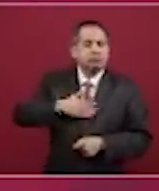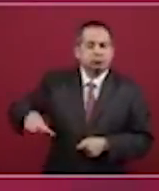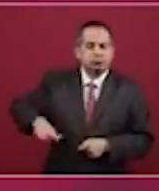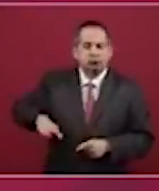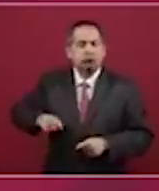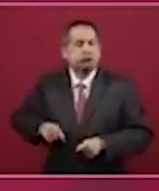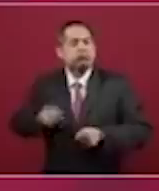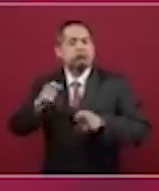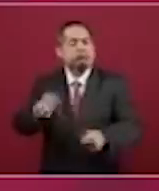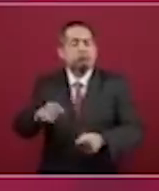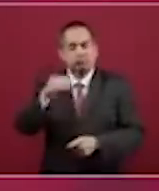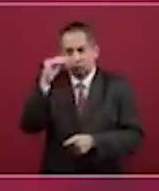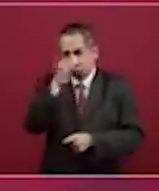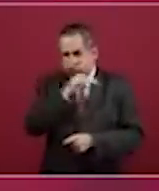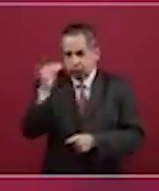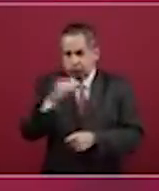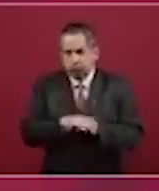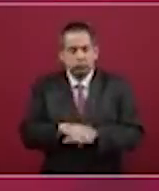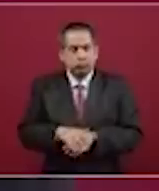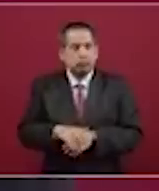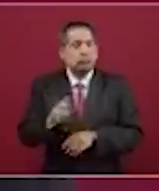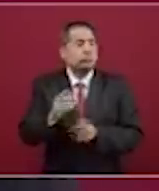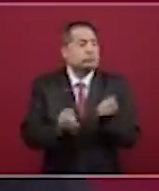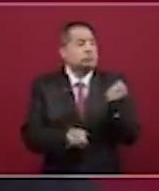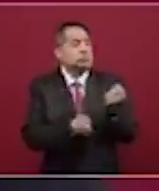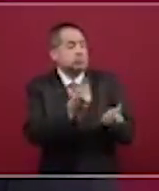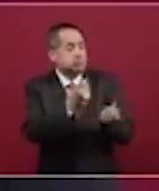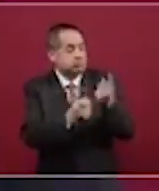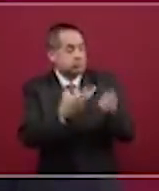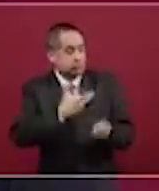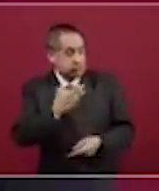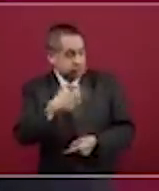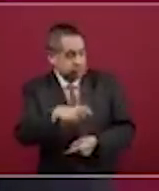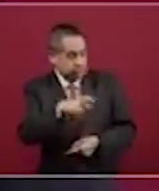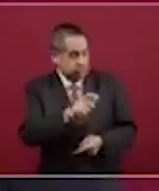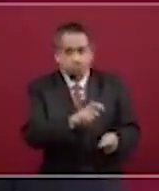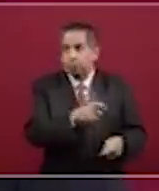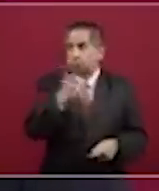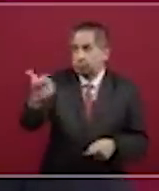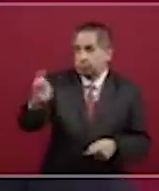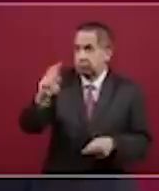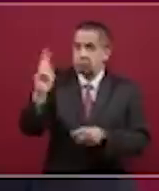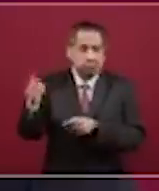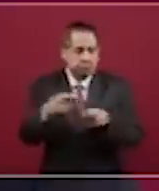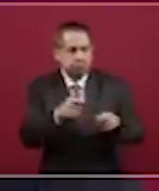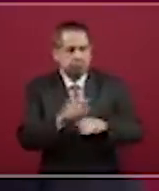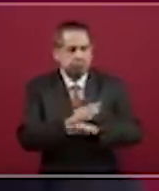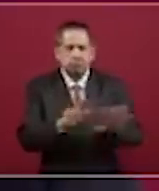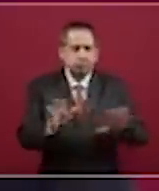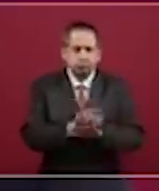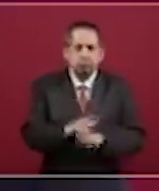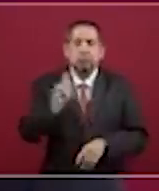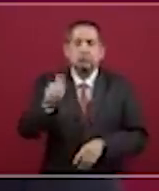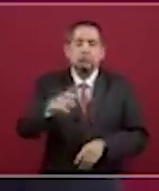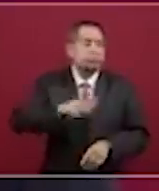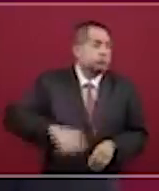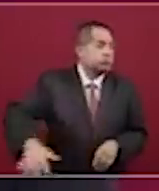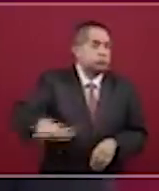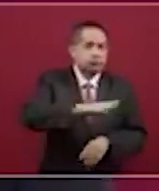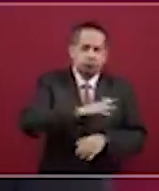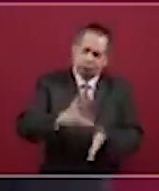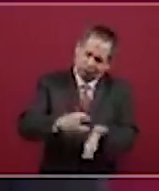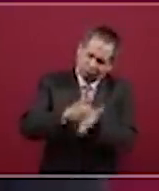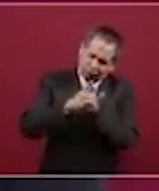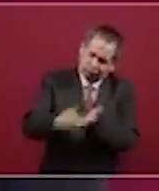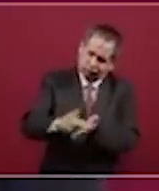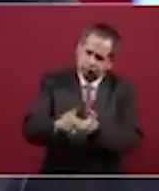la educación no es un privilegio, es un derecho del pueblo y que el Estado tiene